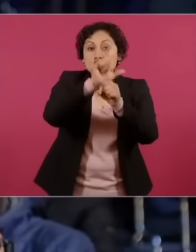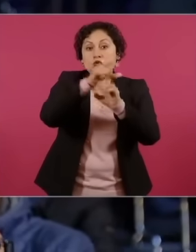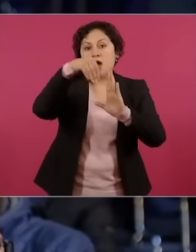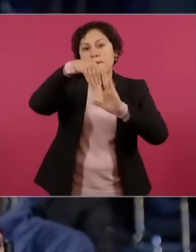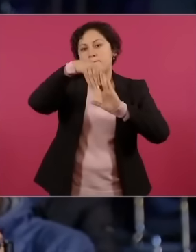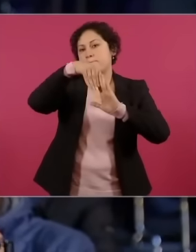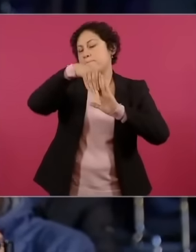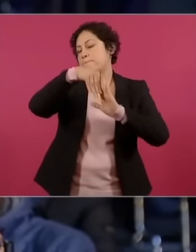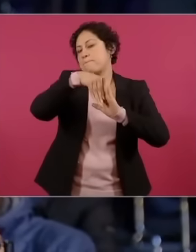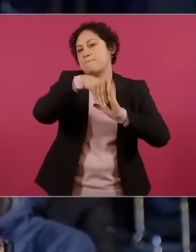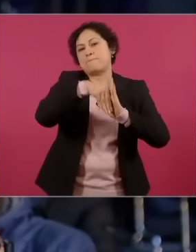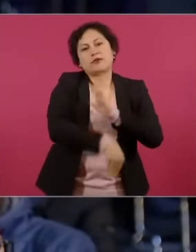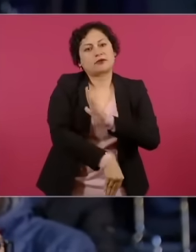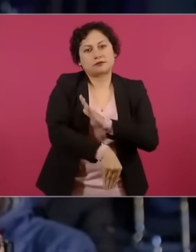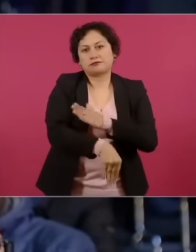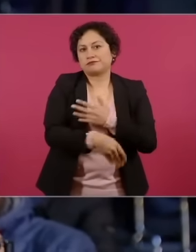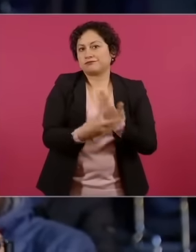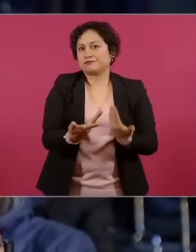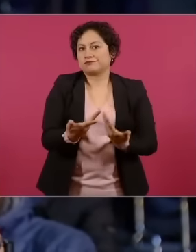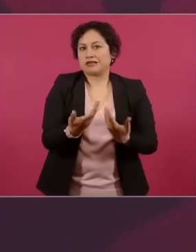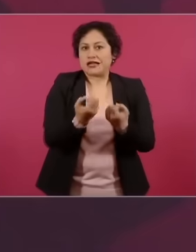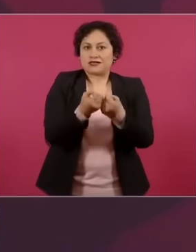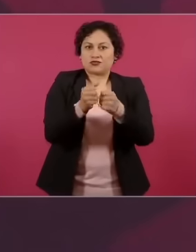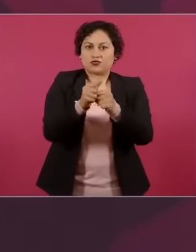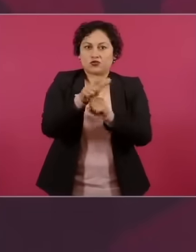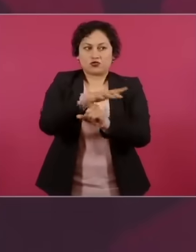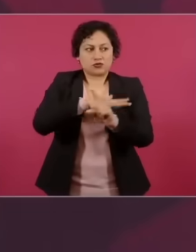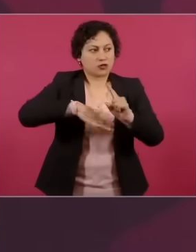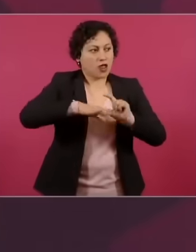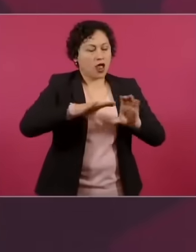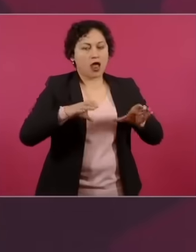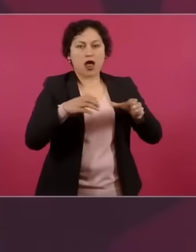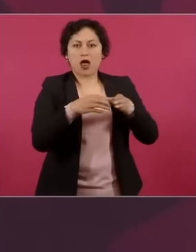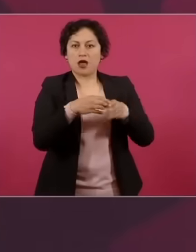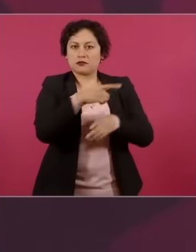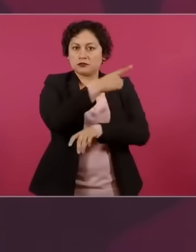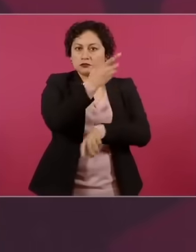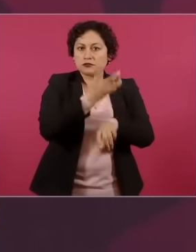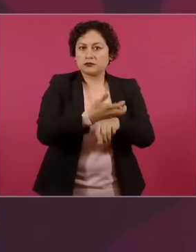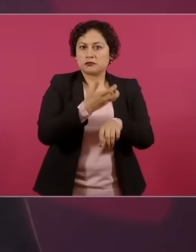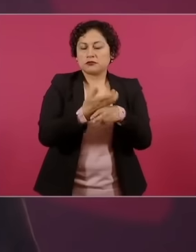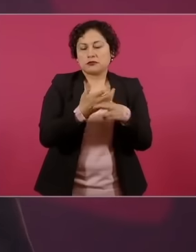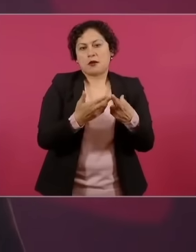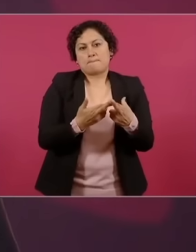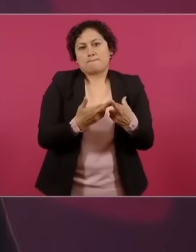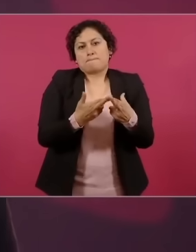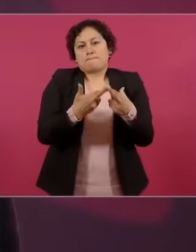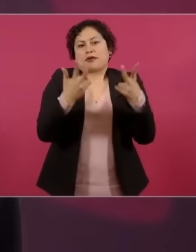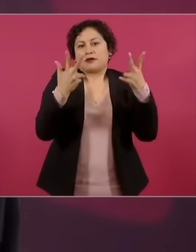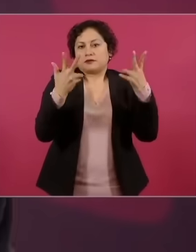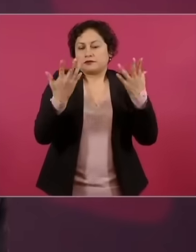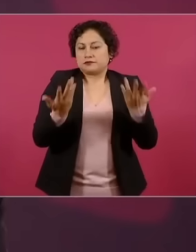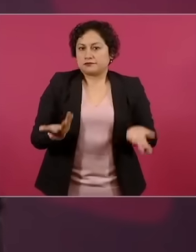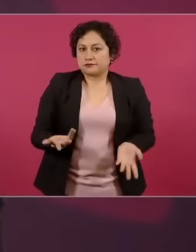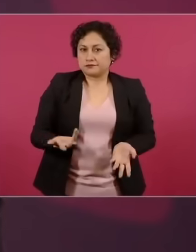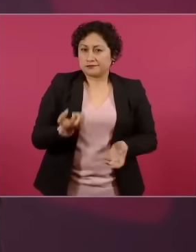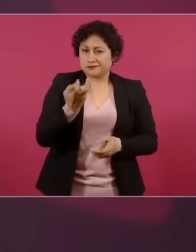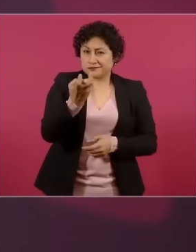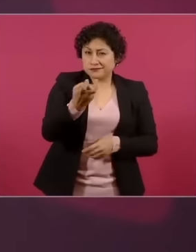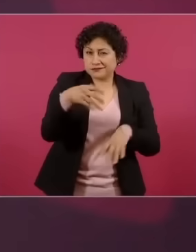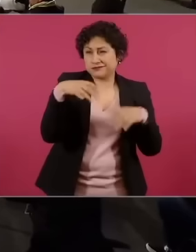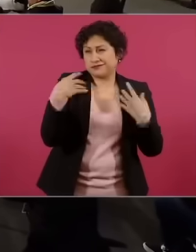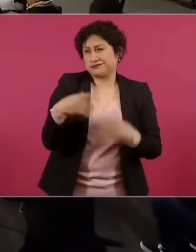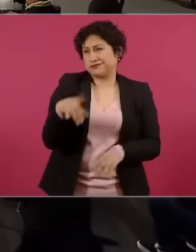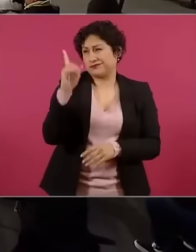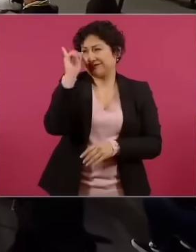una descomposición social, y eso es muy difícil. Pueden ser potencia